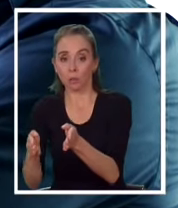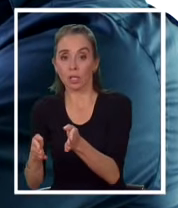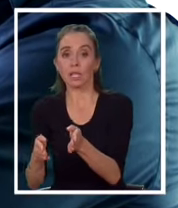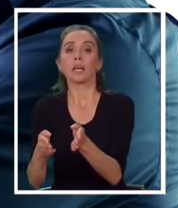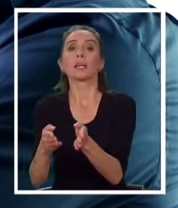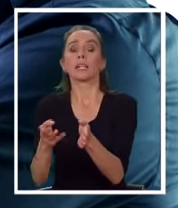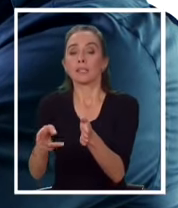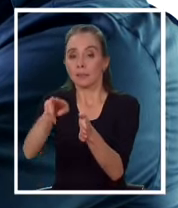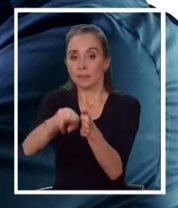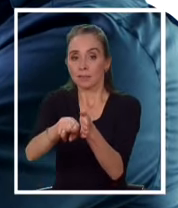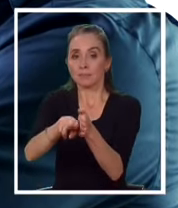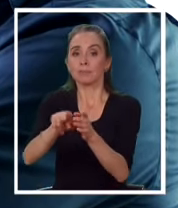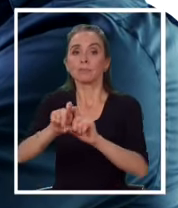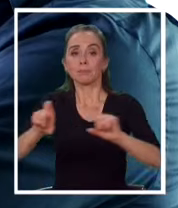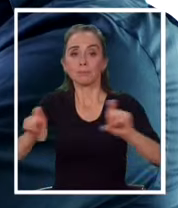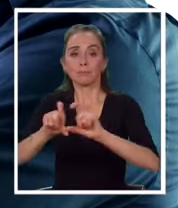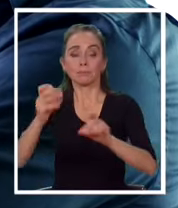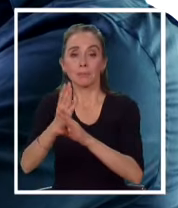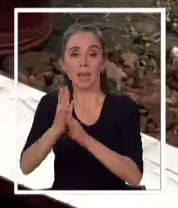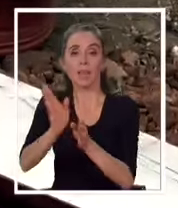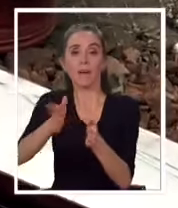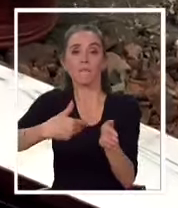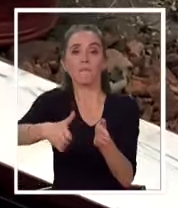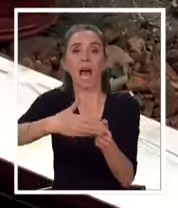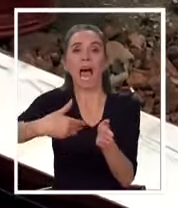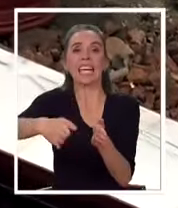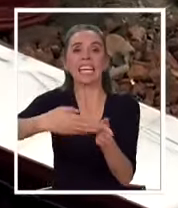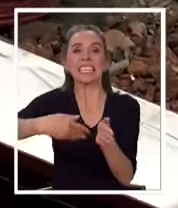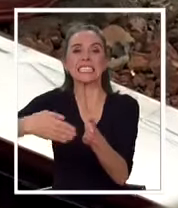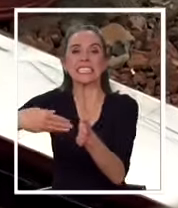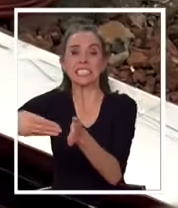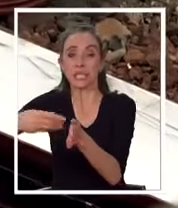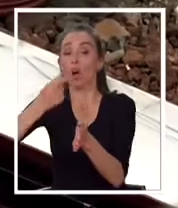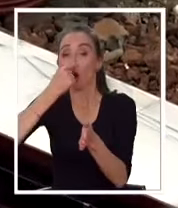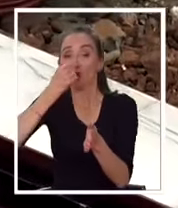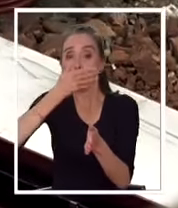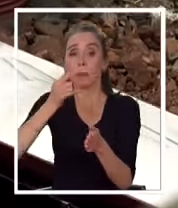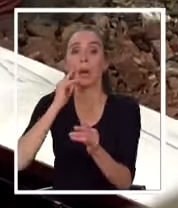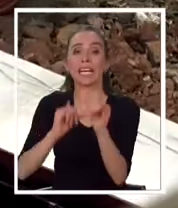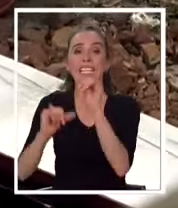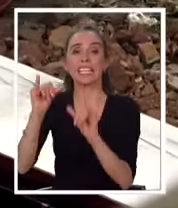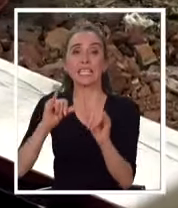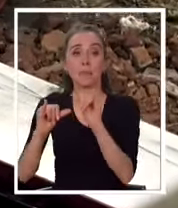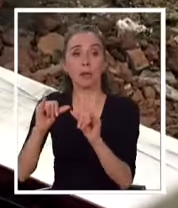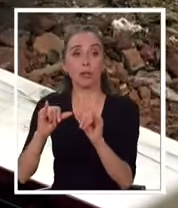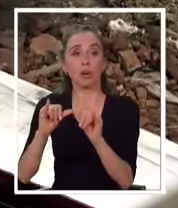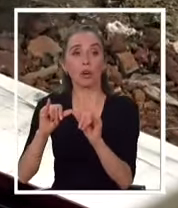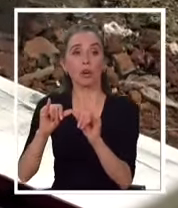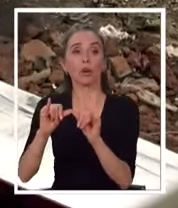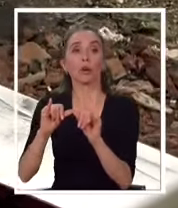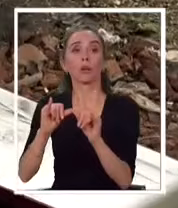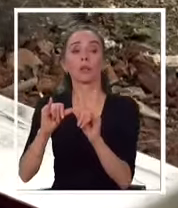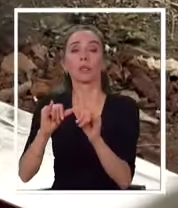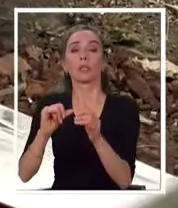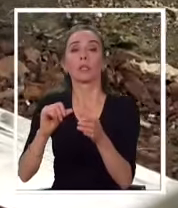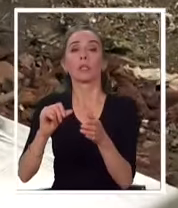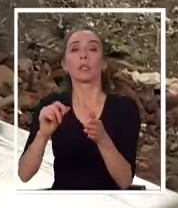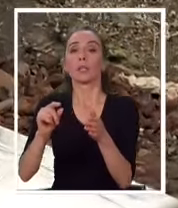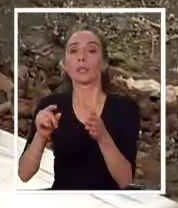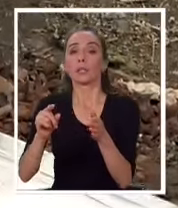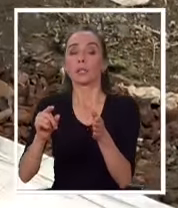el que se construye, sobre todo de los barnices, y tenemos también compuestos químicos que provienen de los líquidos que se utilizan para